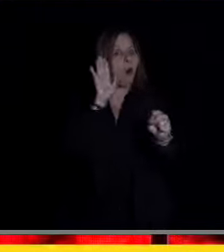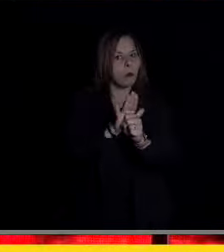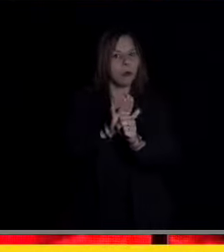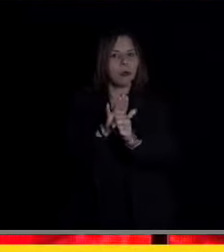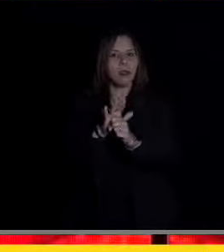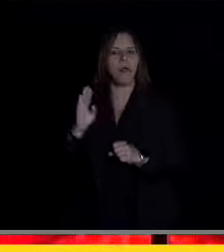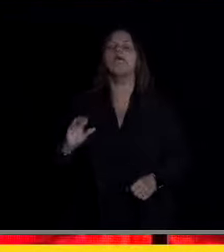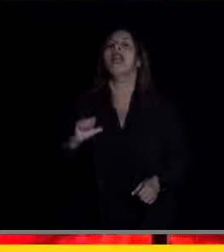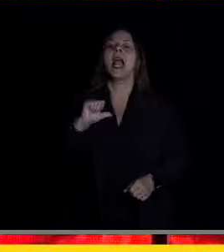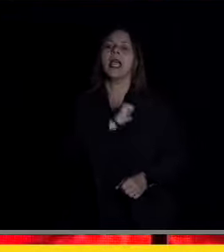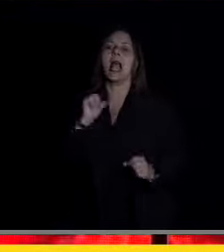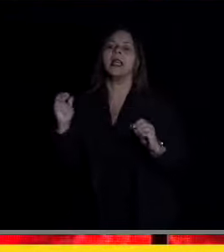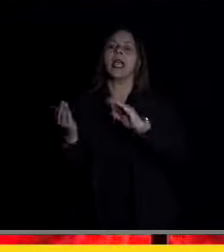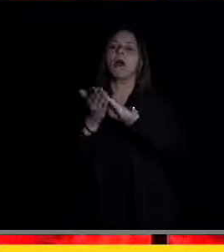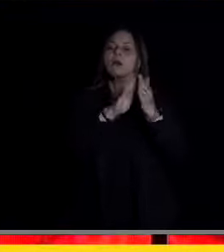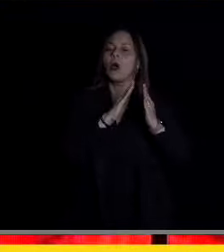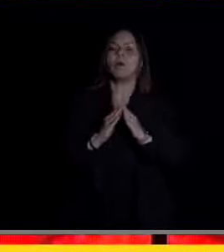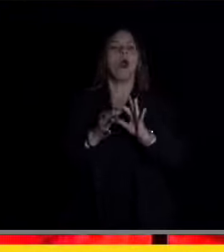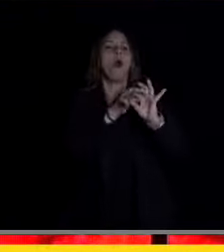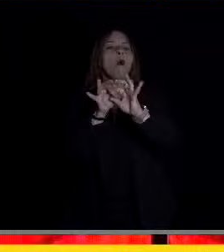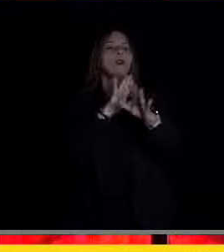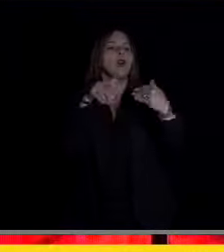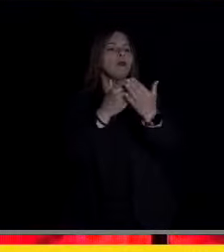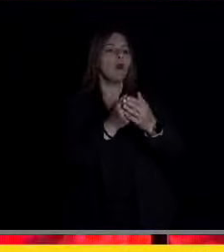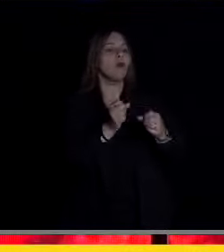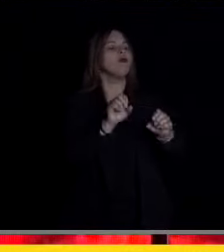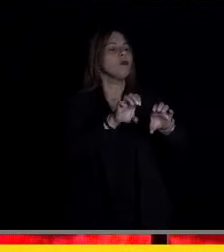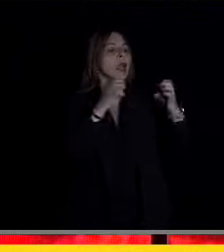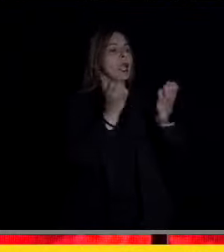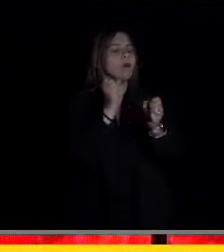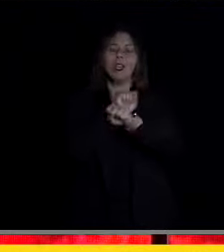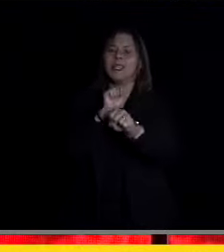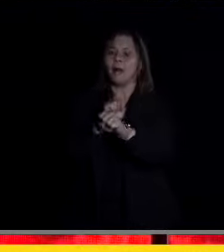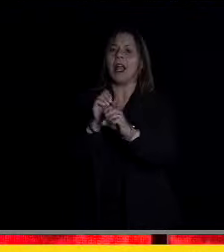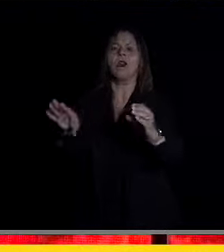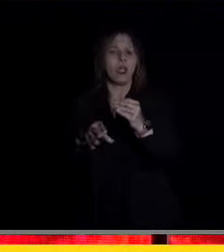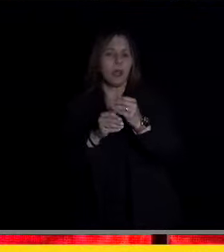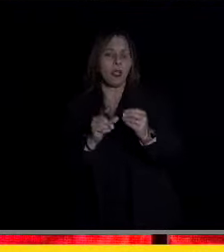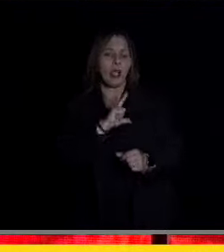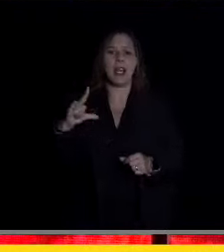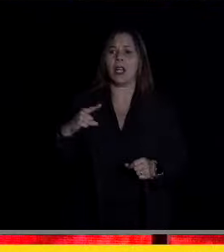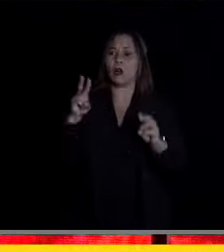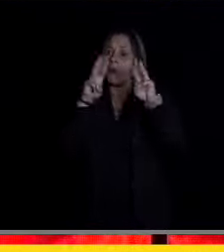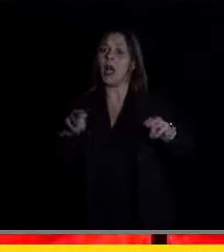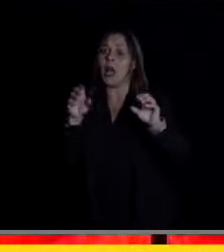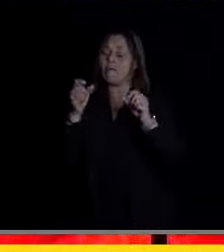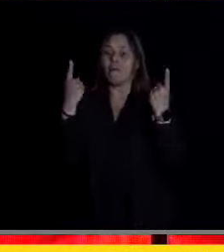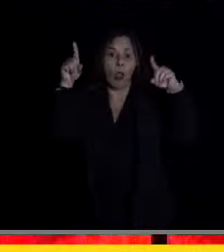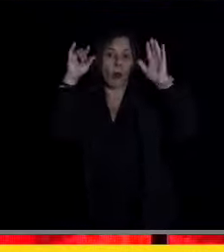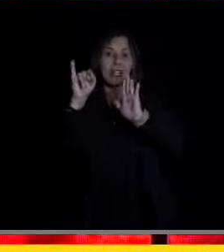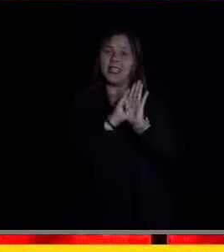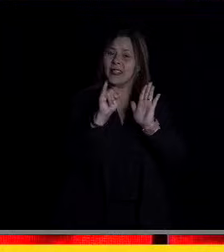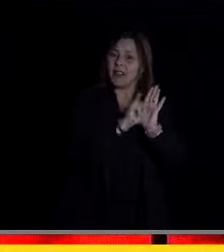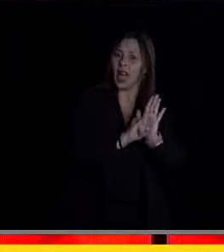ciudad. Junto a todo su equipo de trabajo, incluyendo nuestra legislatura municipal, han logrado identificar en cada adversidad